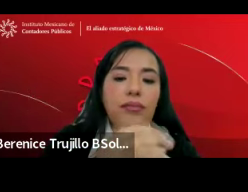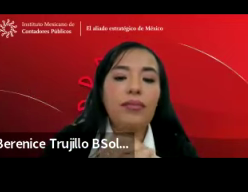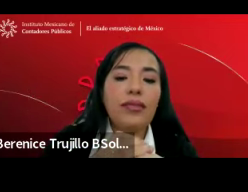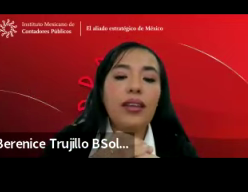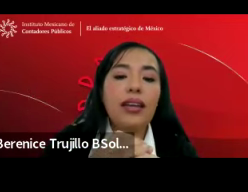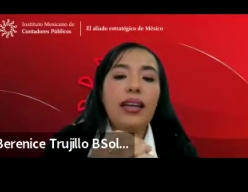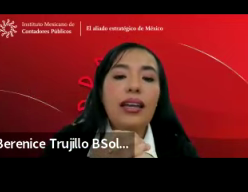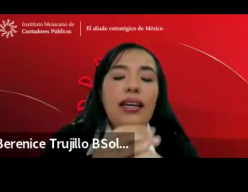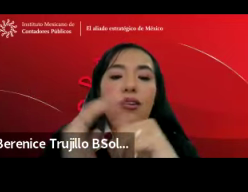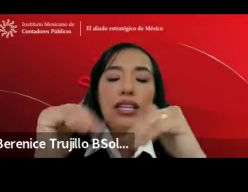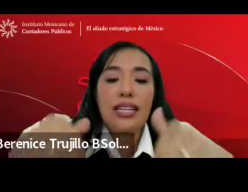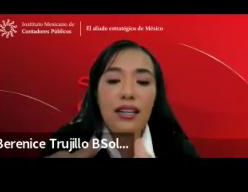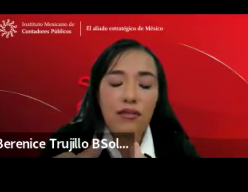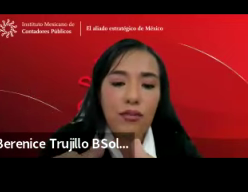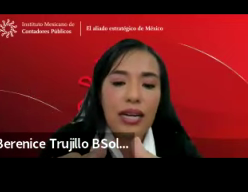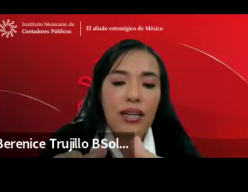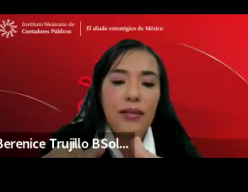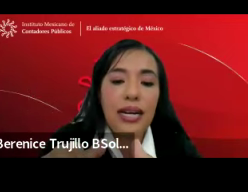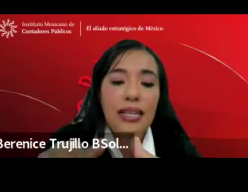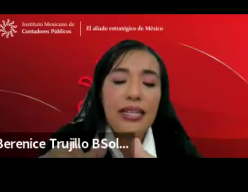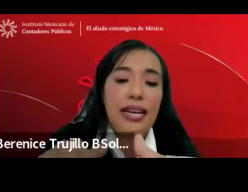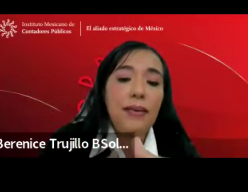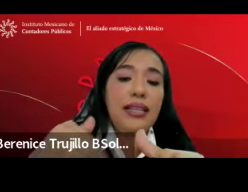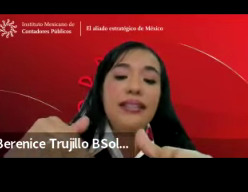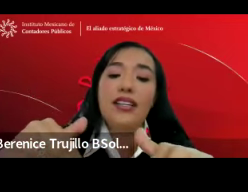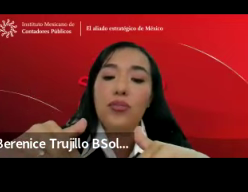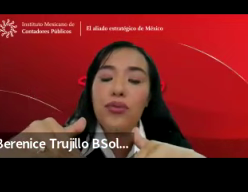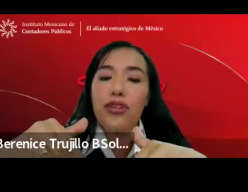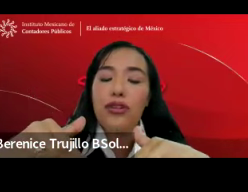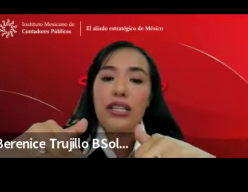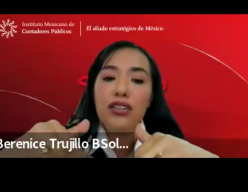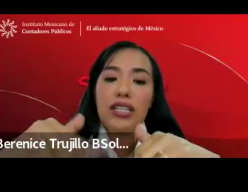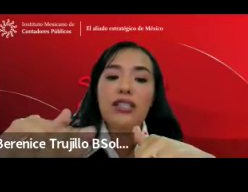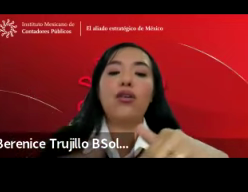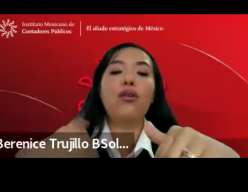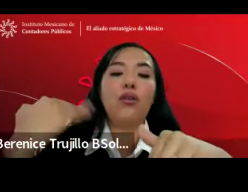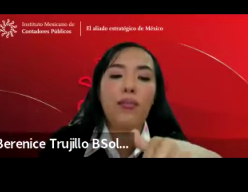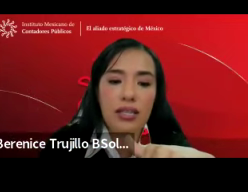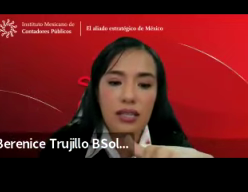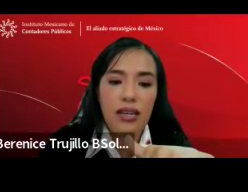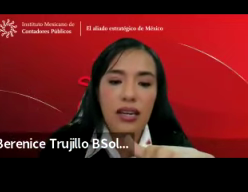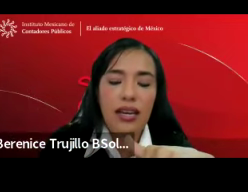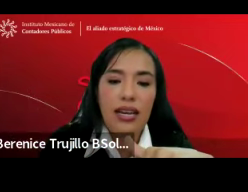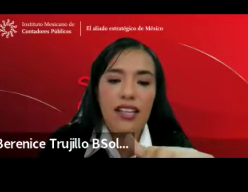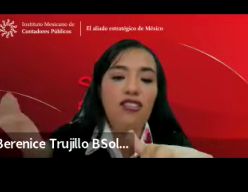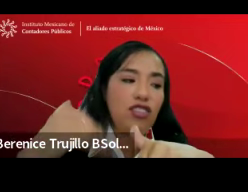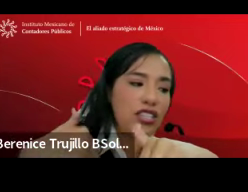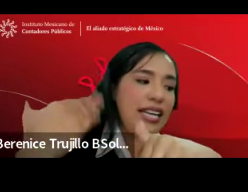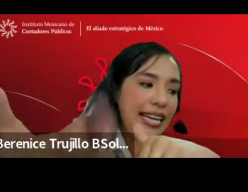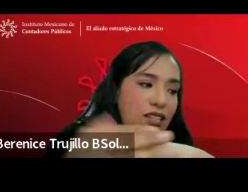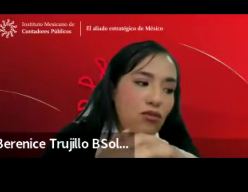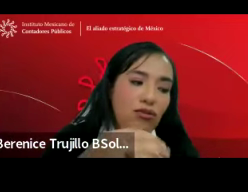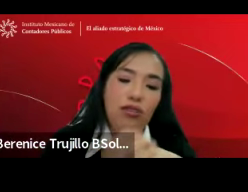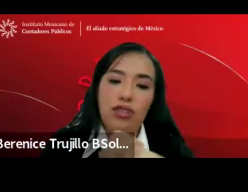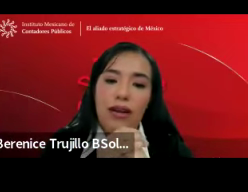más. Con esta reforma va a tener el 25% de acciones o más.